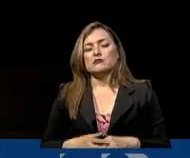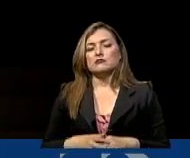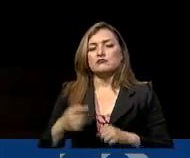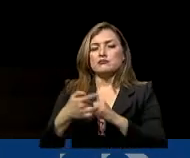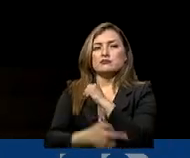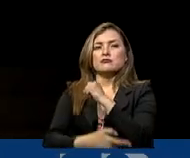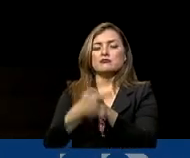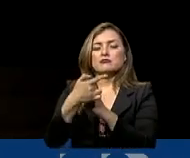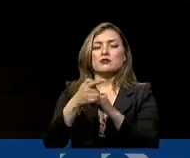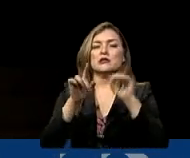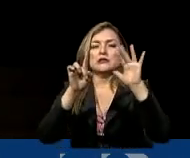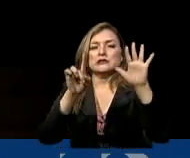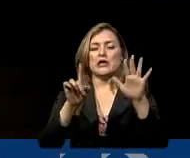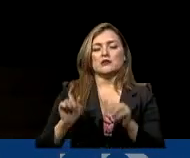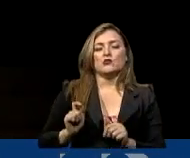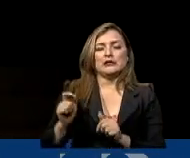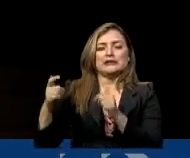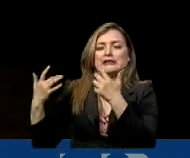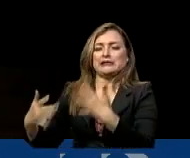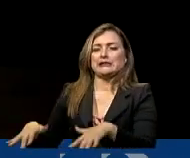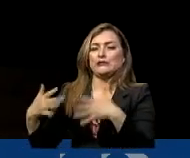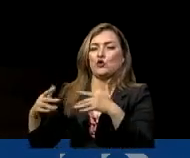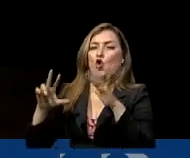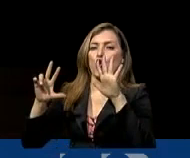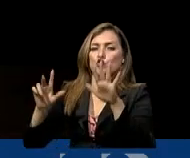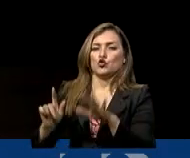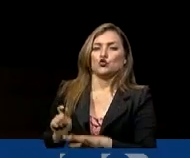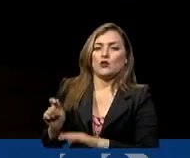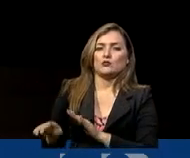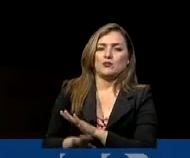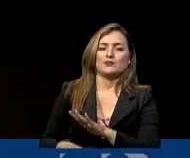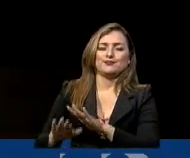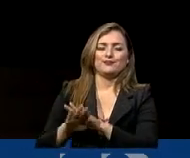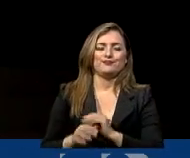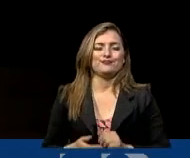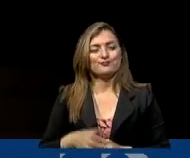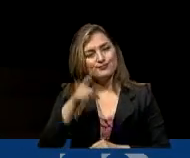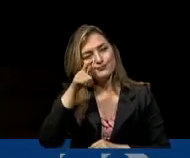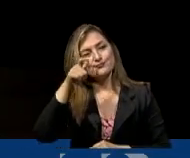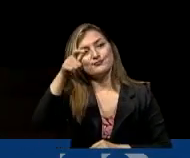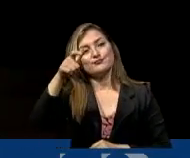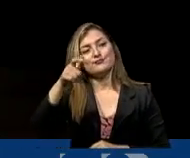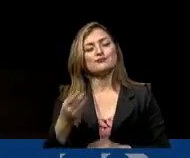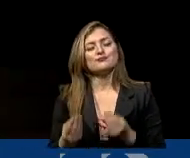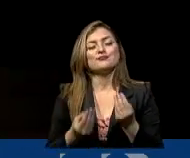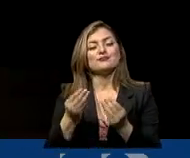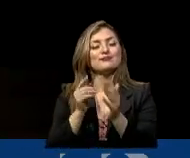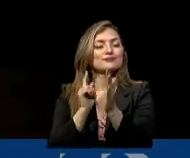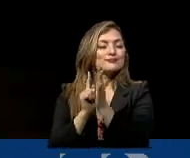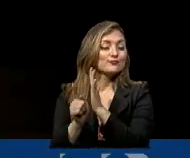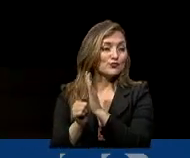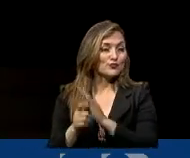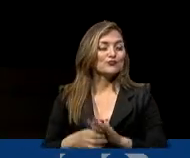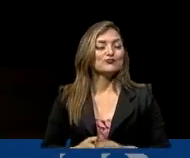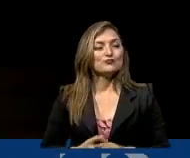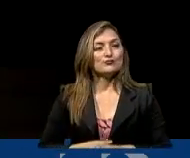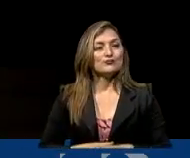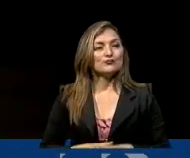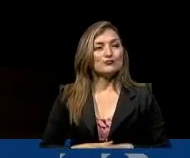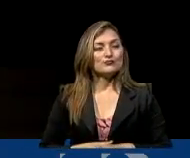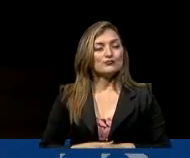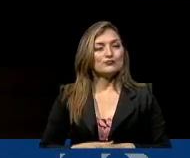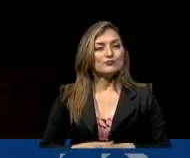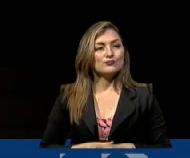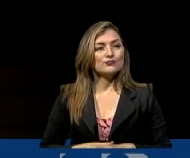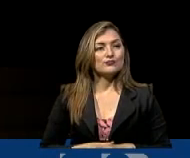sancionadas con 6 salarios básicos y las muy graves con 8 salarios básicos. Ahora, el tema de fiscalía, al que nosotros hemos puesto también en conocimiento del señor fiscal, va